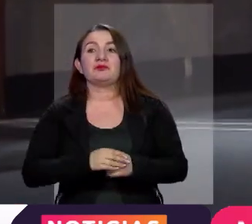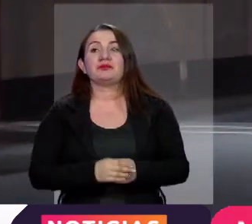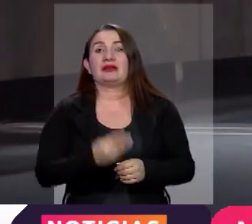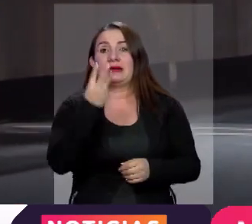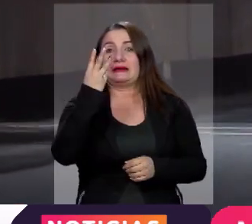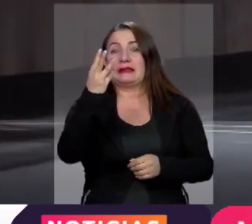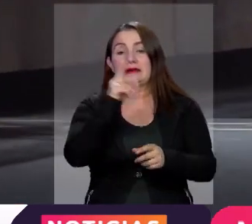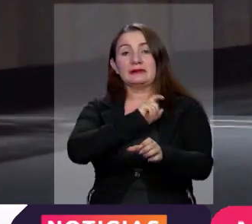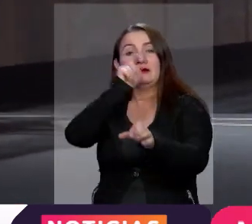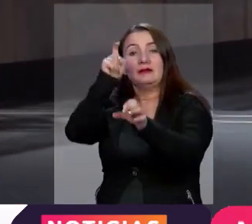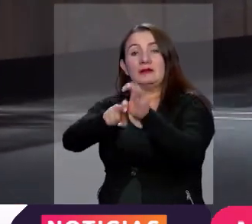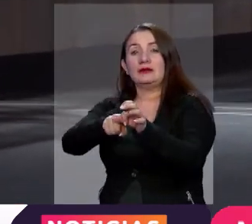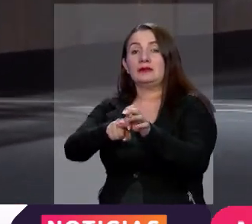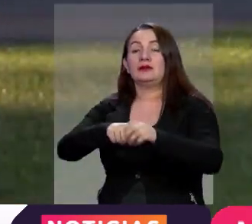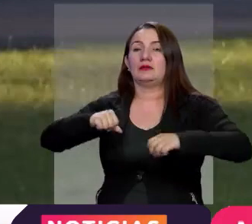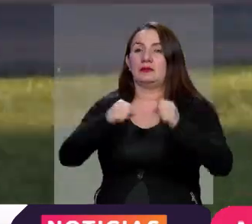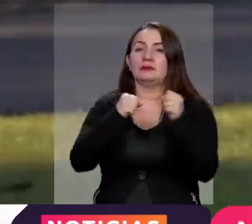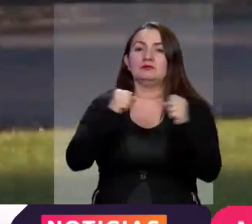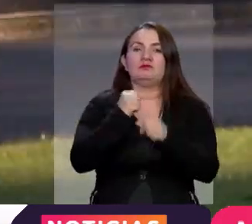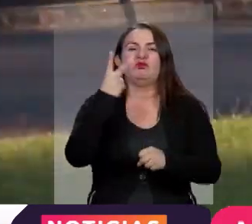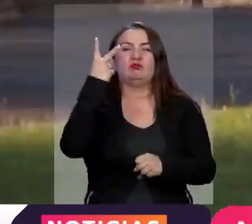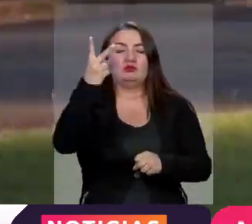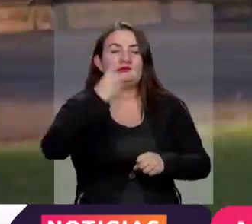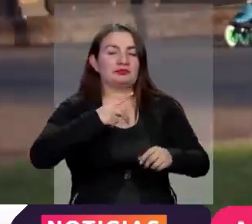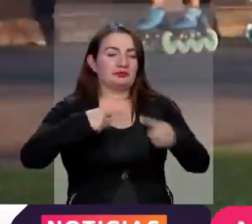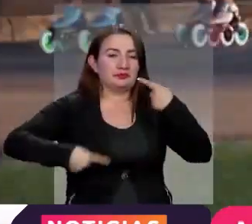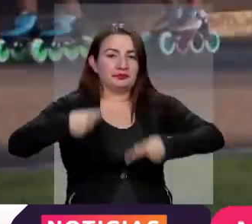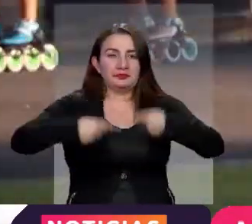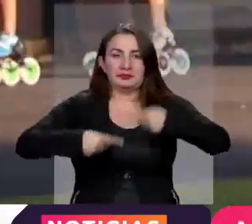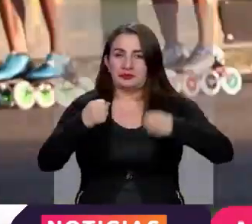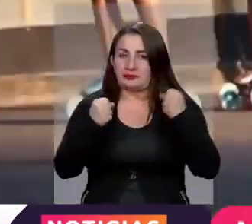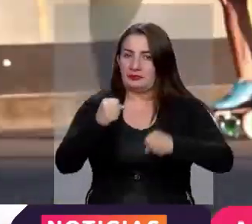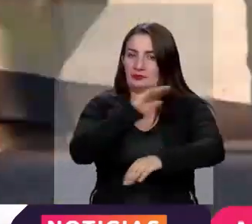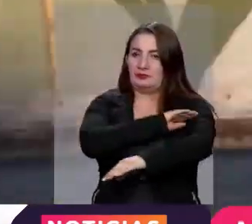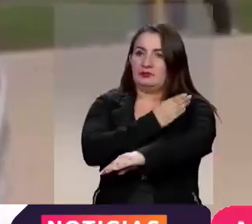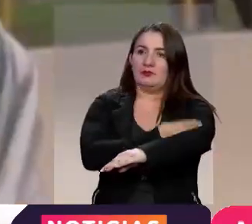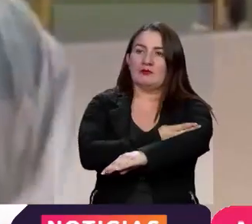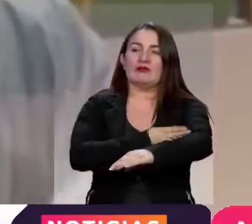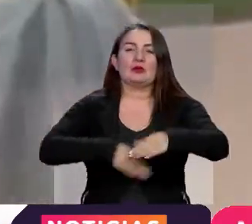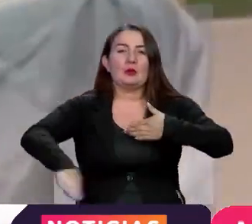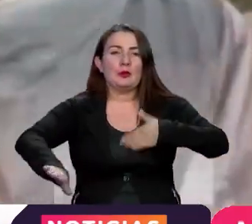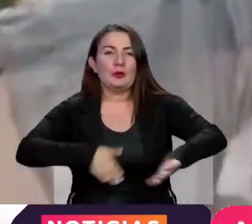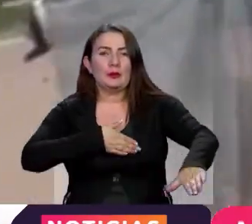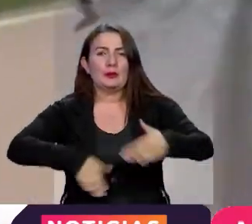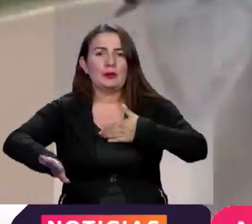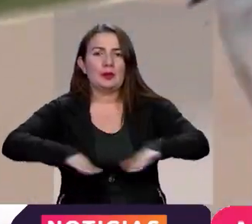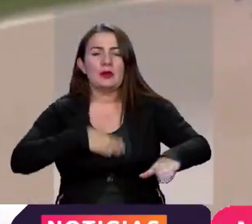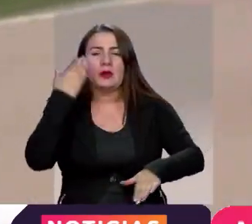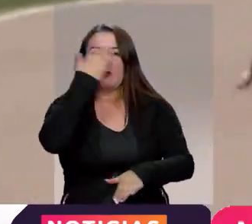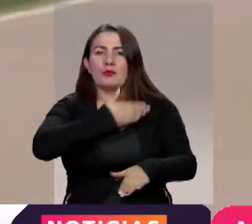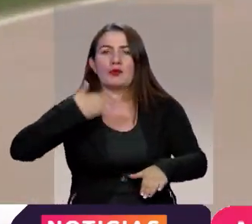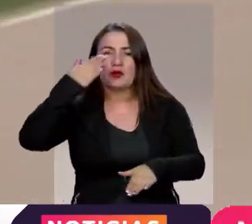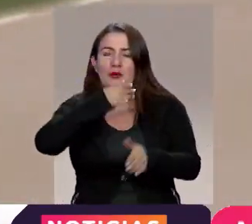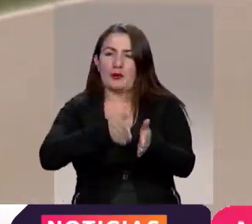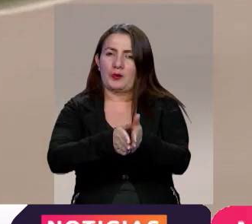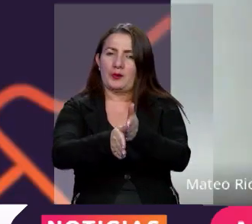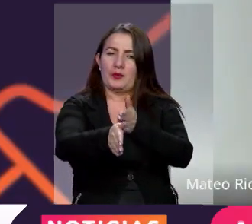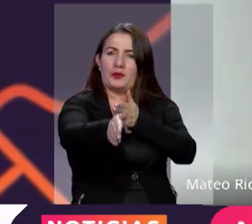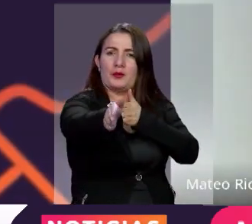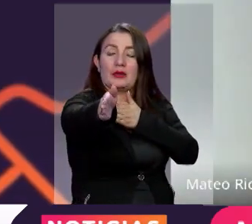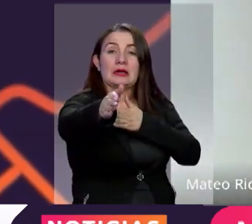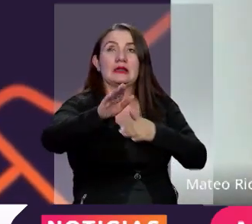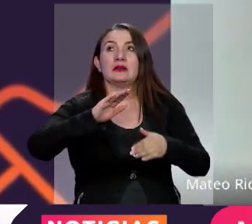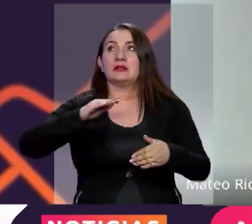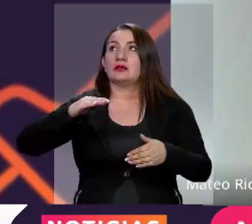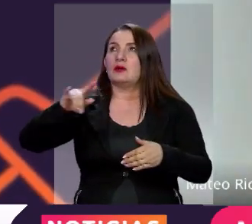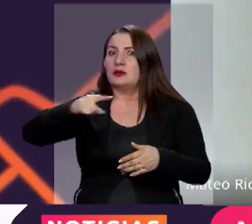3 cupos en su categoría, Bogotá logró 2, demostrando la fortaleza de los patinadores capitalinos en las pruebas de largo aliento. Digamos que la